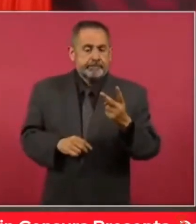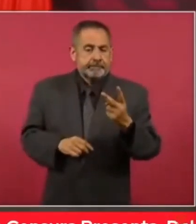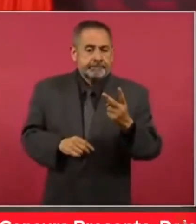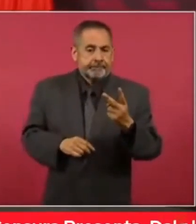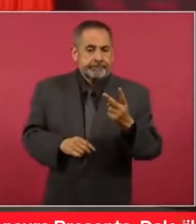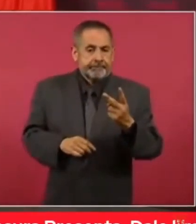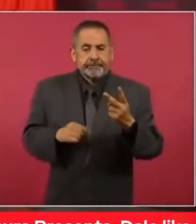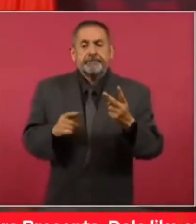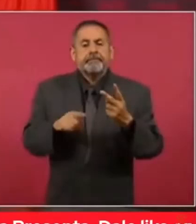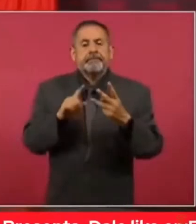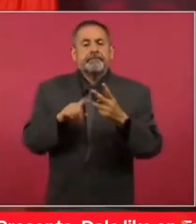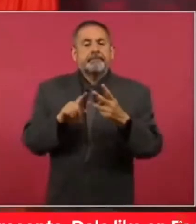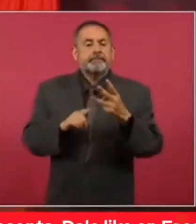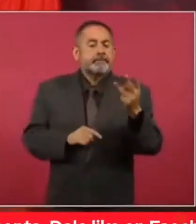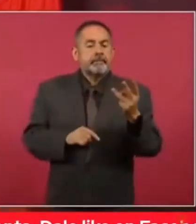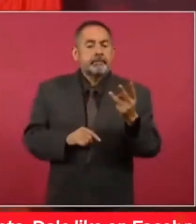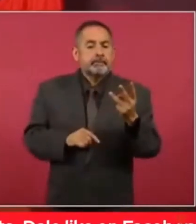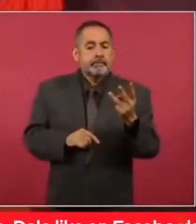y